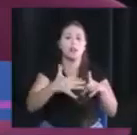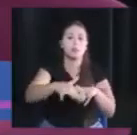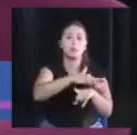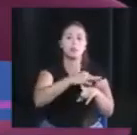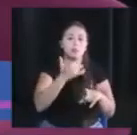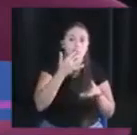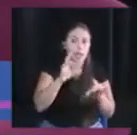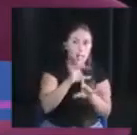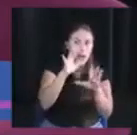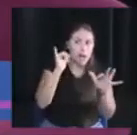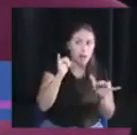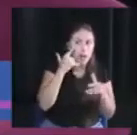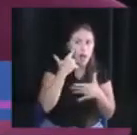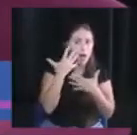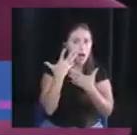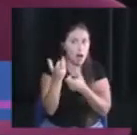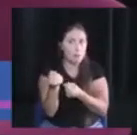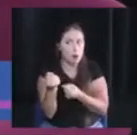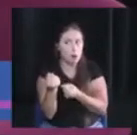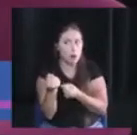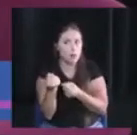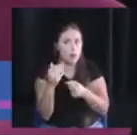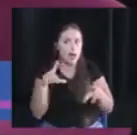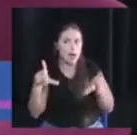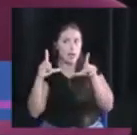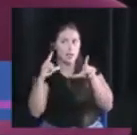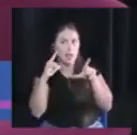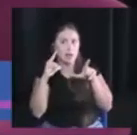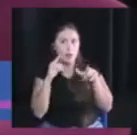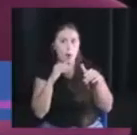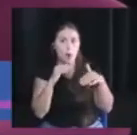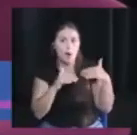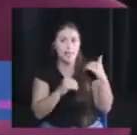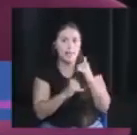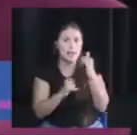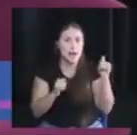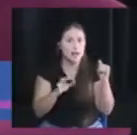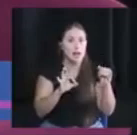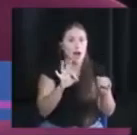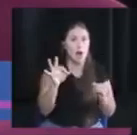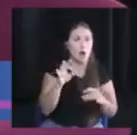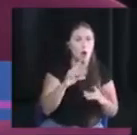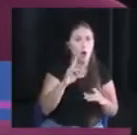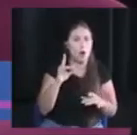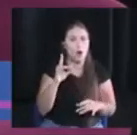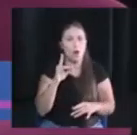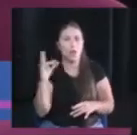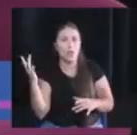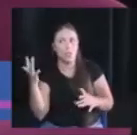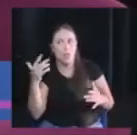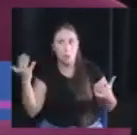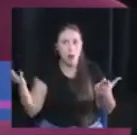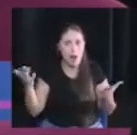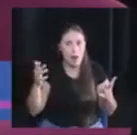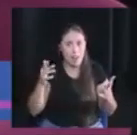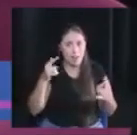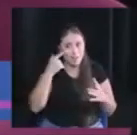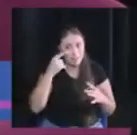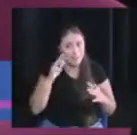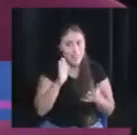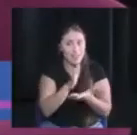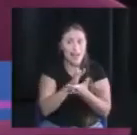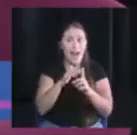si van a apoyar a un candidato progresista o a uno neoliberal. Hay una fisura entre